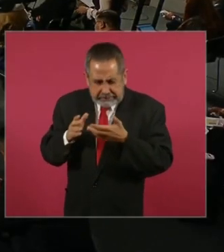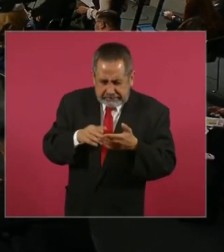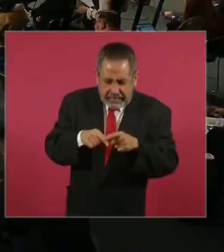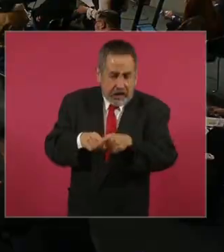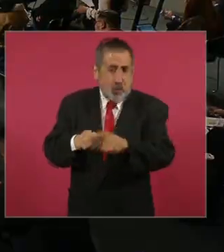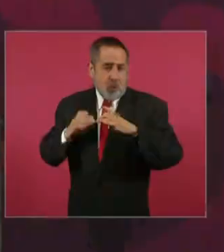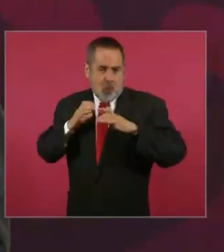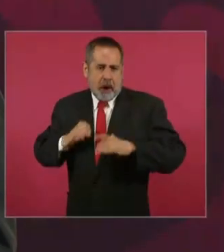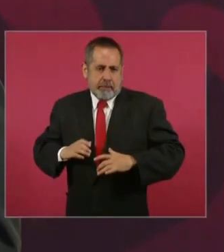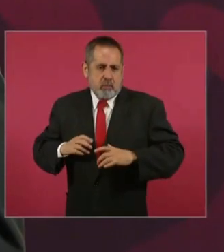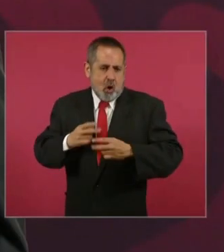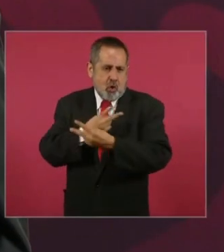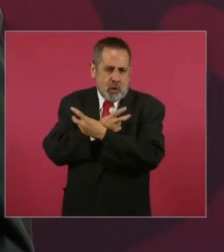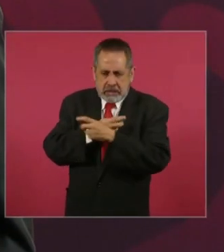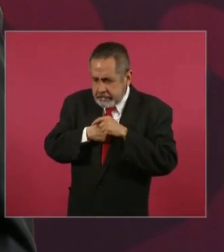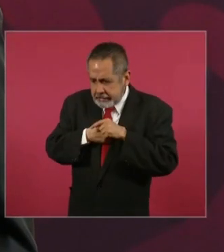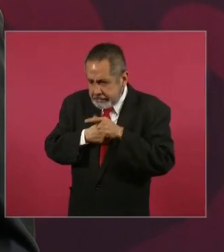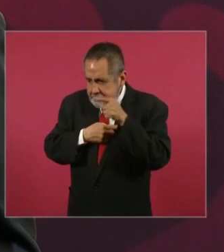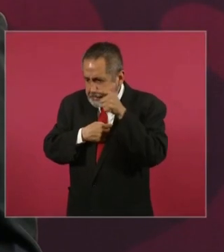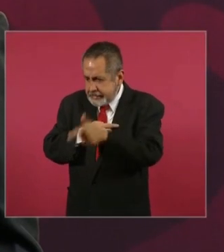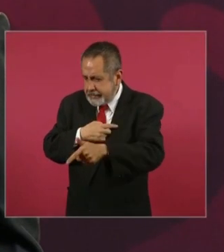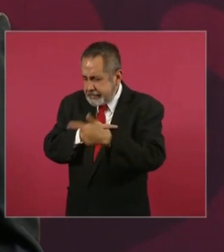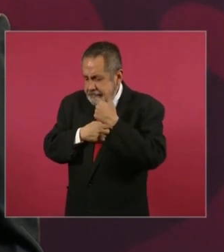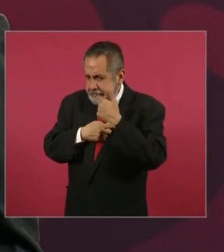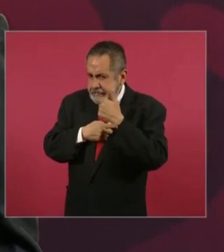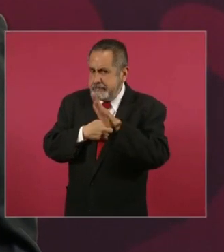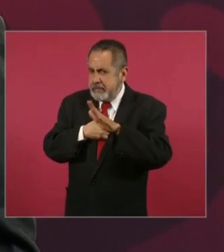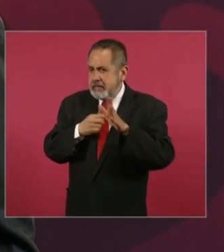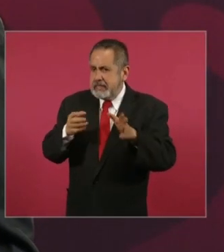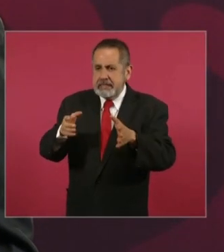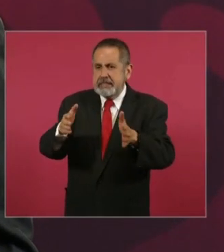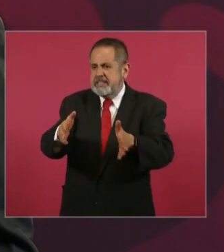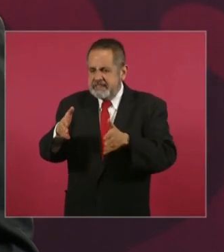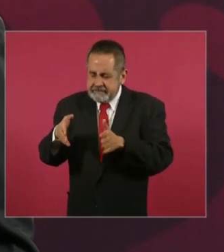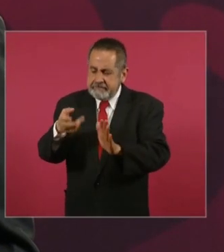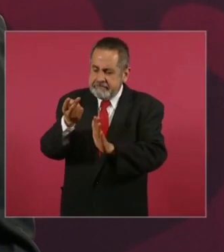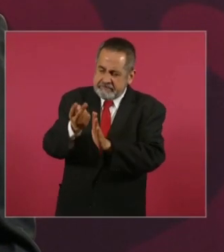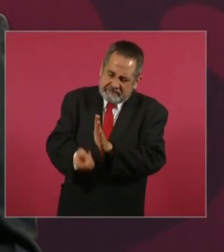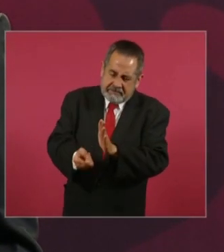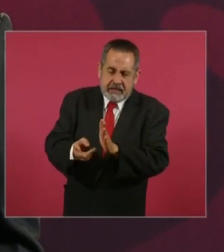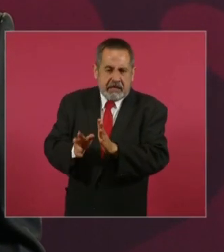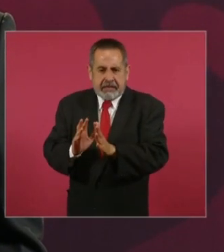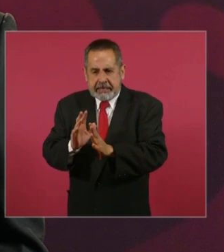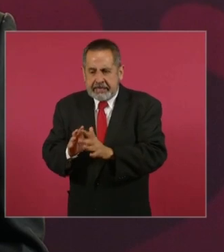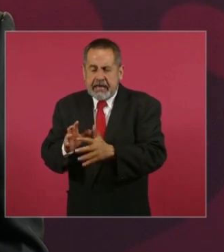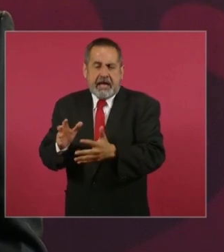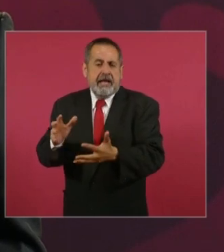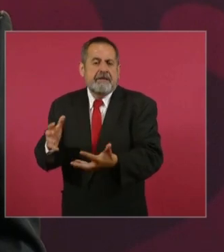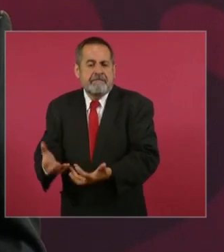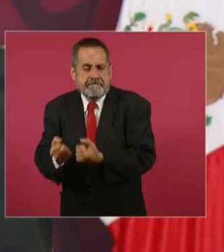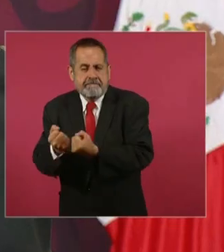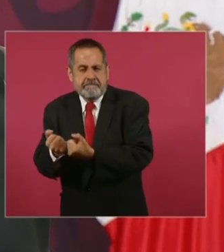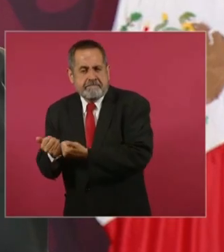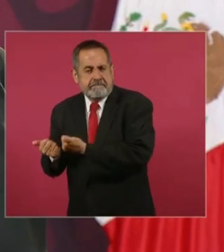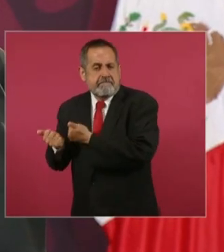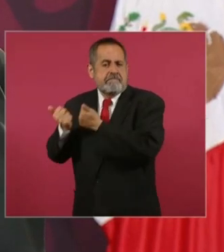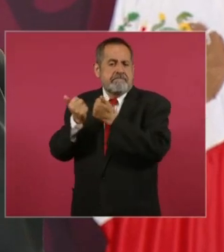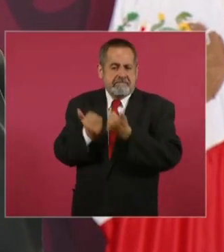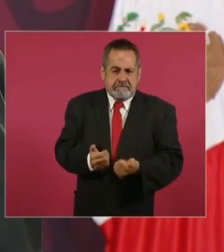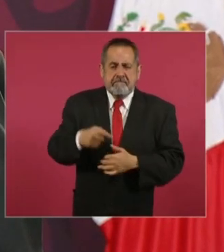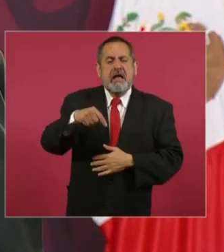Ya tenemos identificada la fosa común donde lo enterraron y queremos traer sus